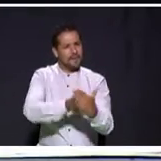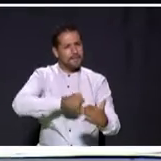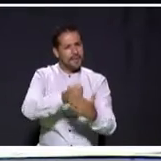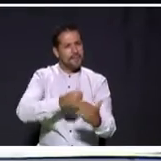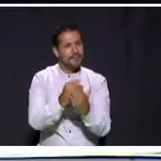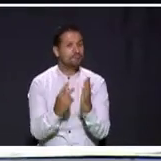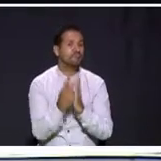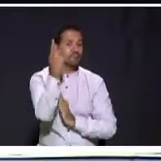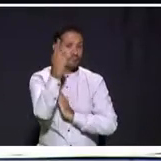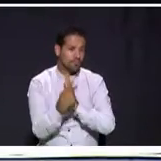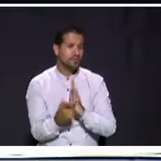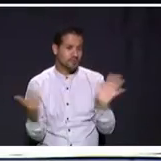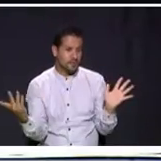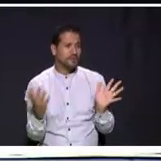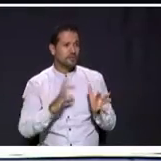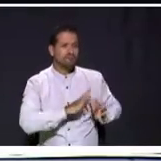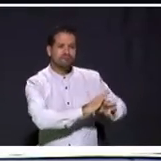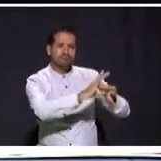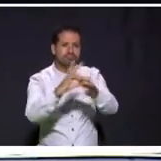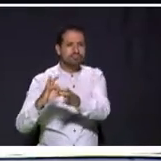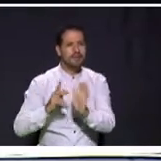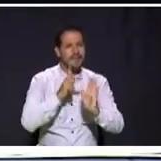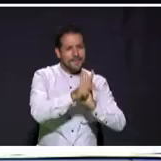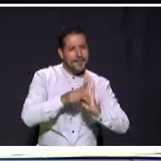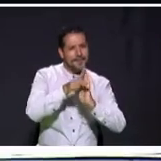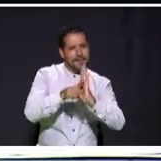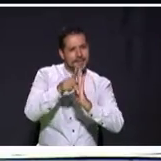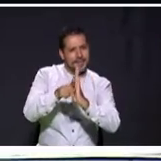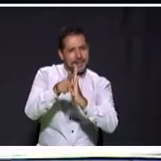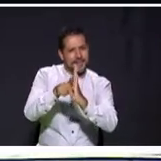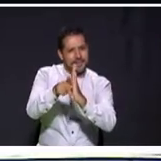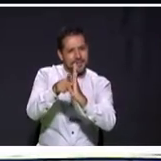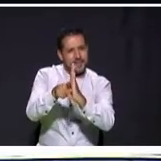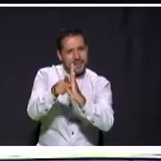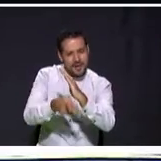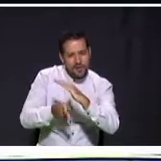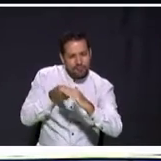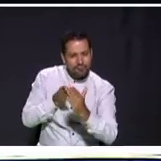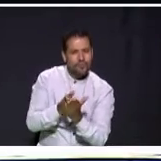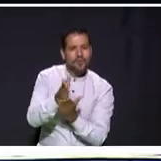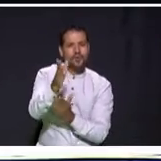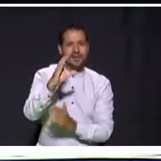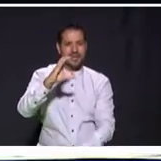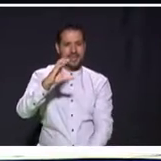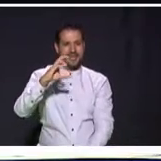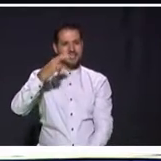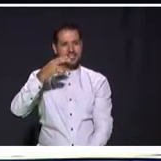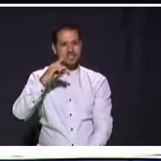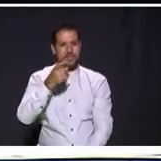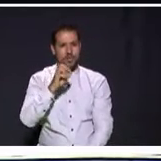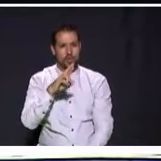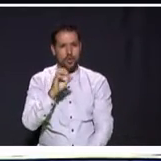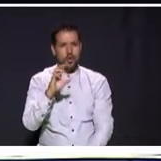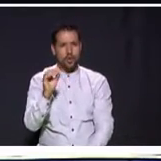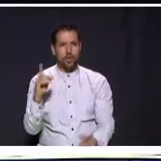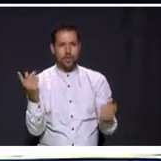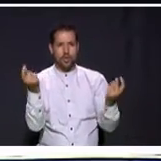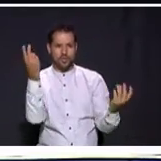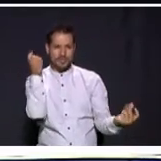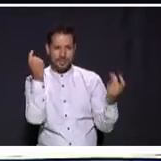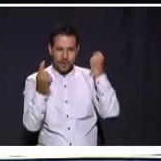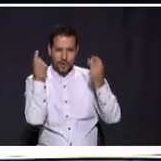proyecto que conecte una línea férrea revivir ese proyecto que hay entre chigorodó lo más aisladas pasando por el choco y